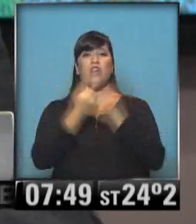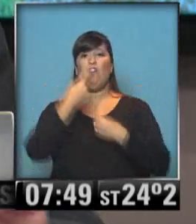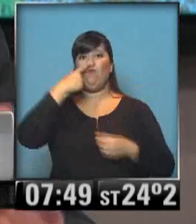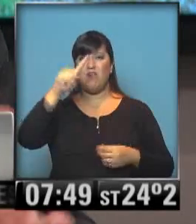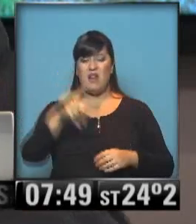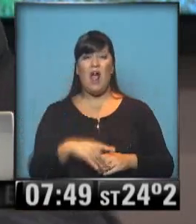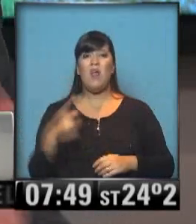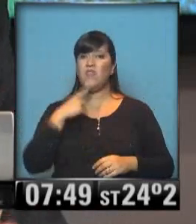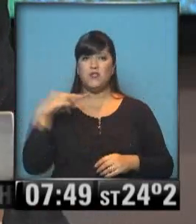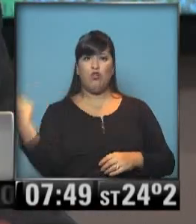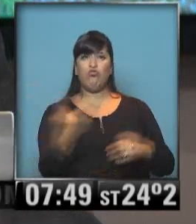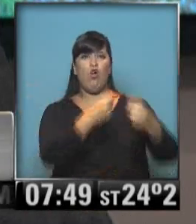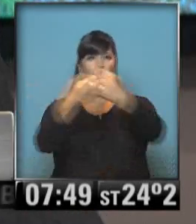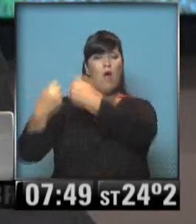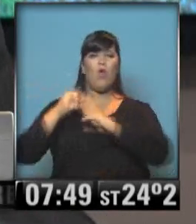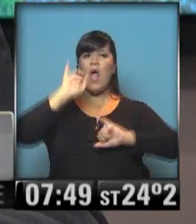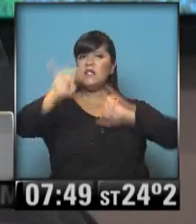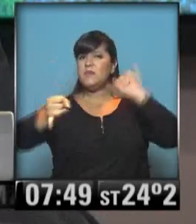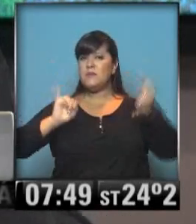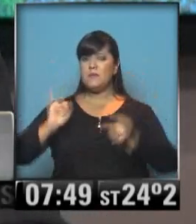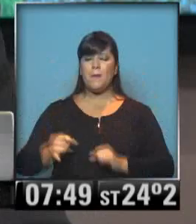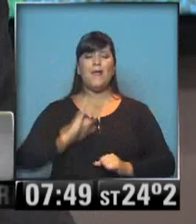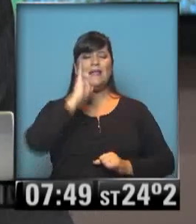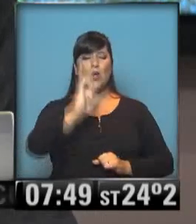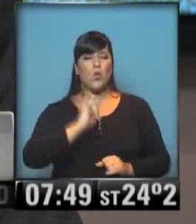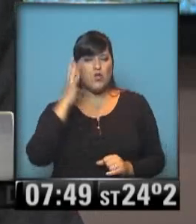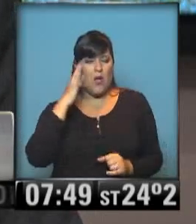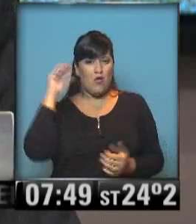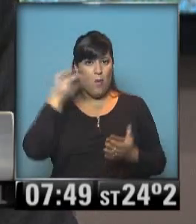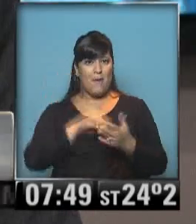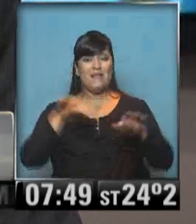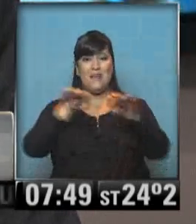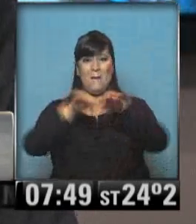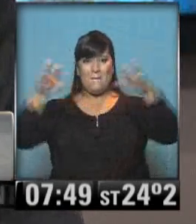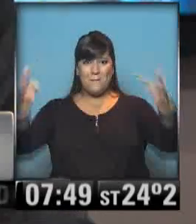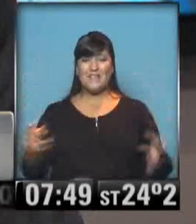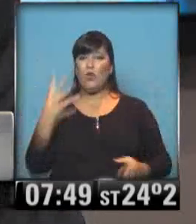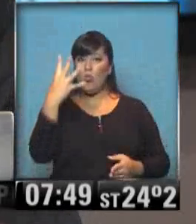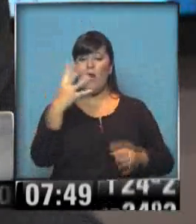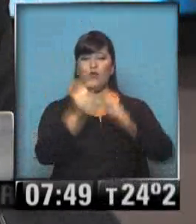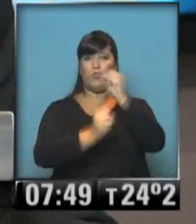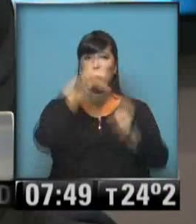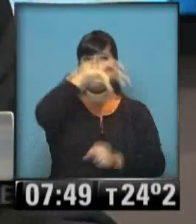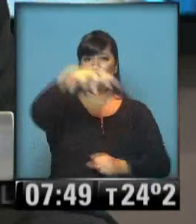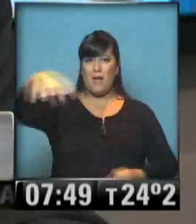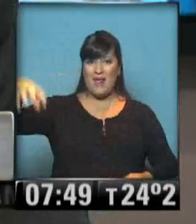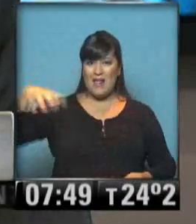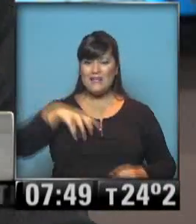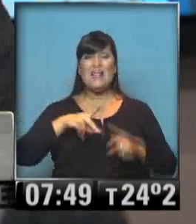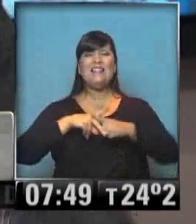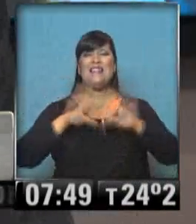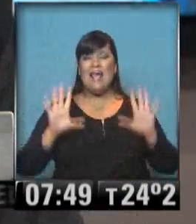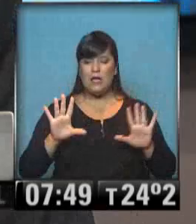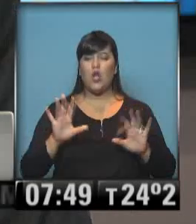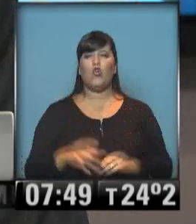el cual todos estuvieron de acuerdo todos aceptaron y te cuento un detalle más de la mesa de enlace de las cuatro entidades estaban presentes a nivel técnico no no no a